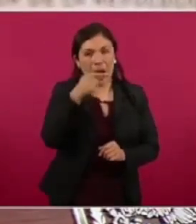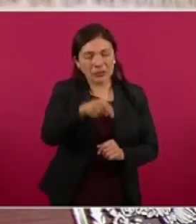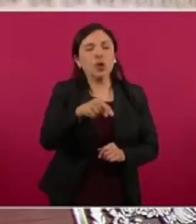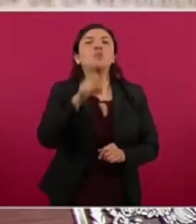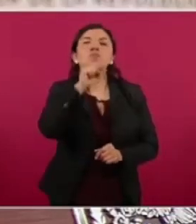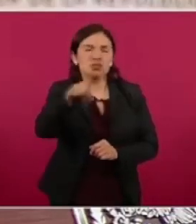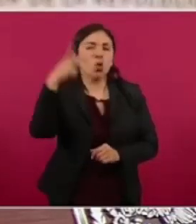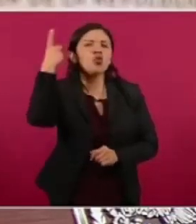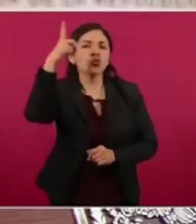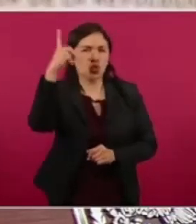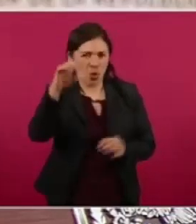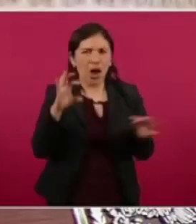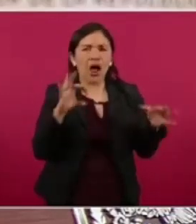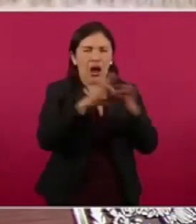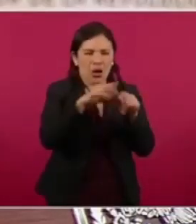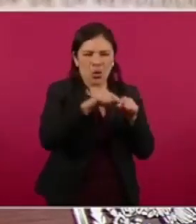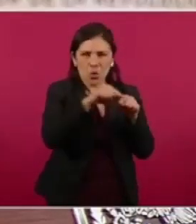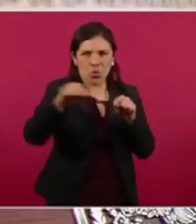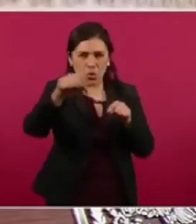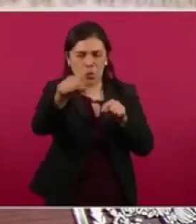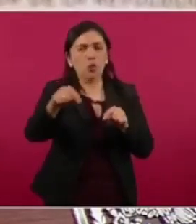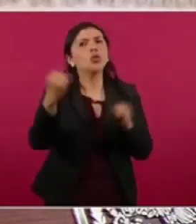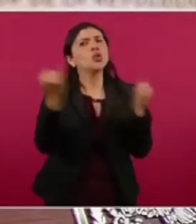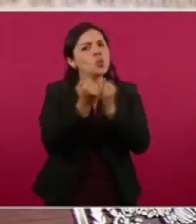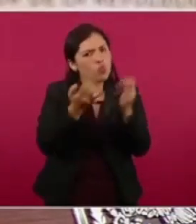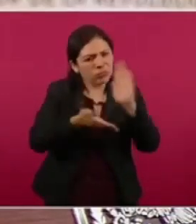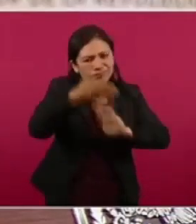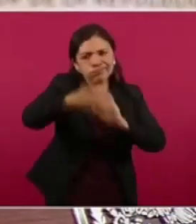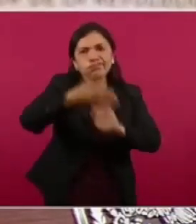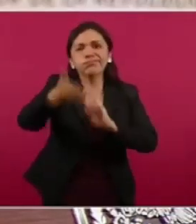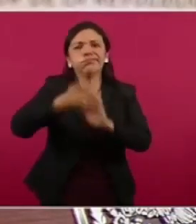Durango, San Dimas, se termina.